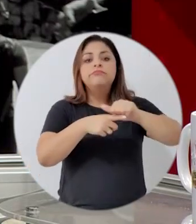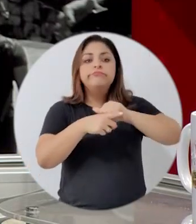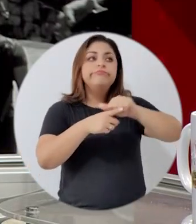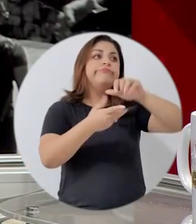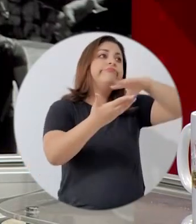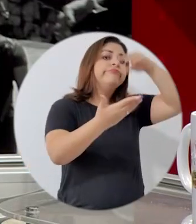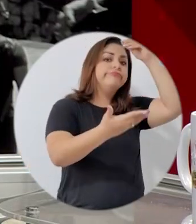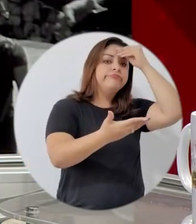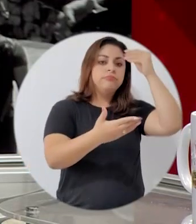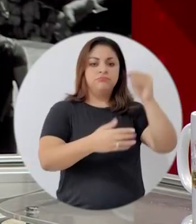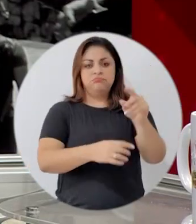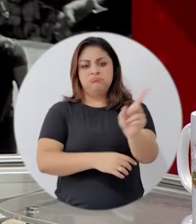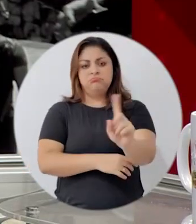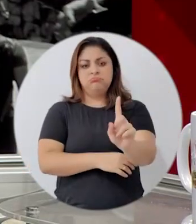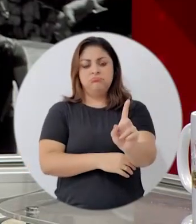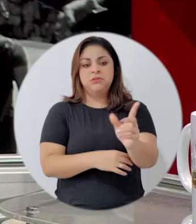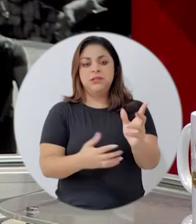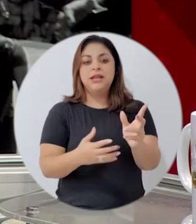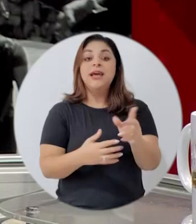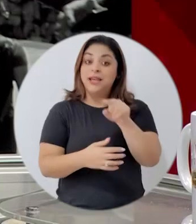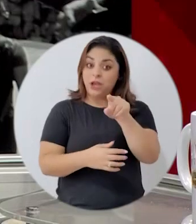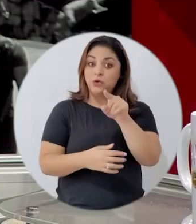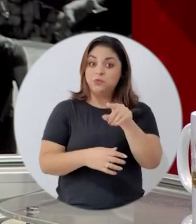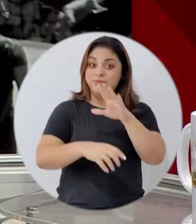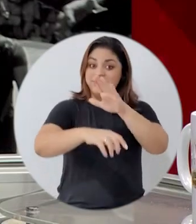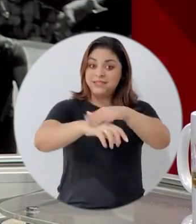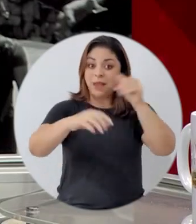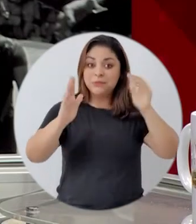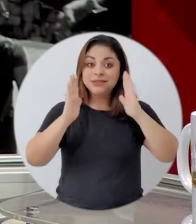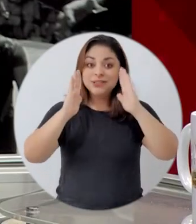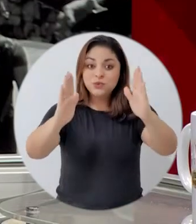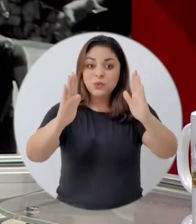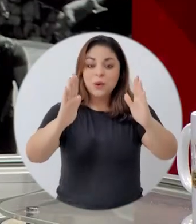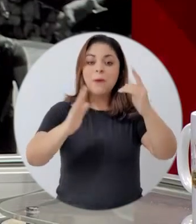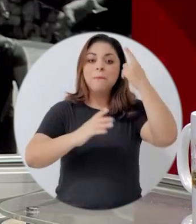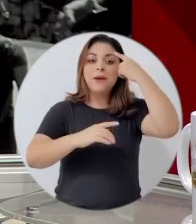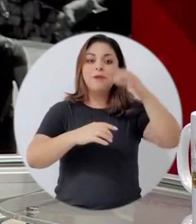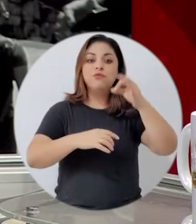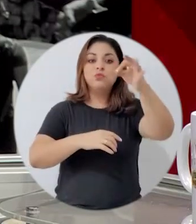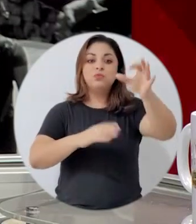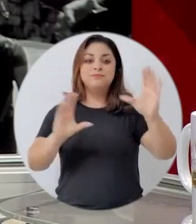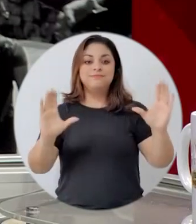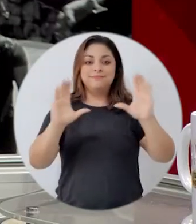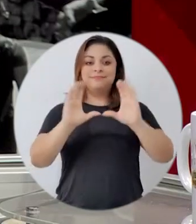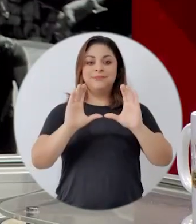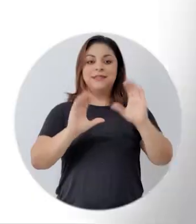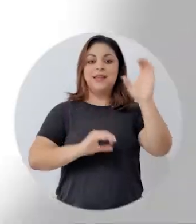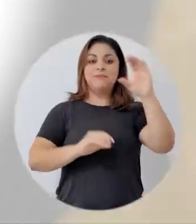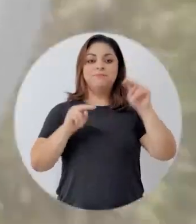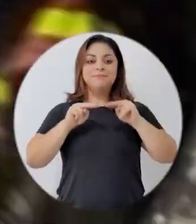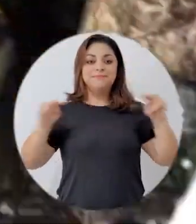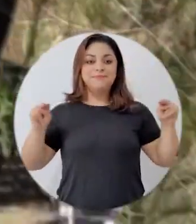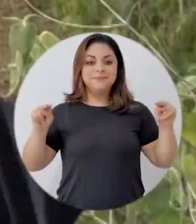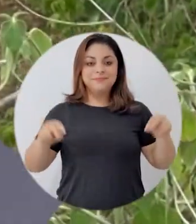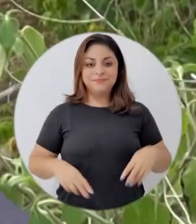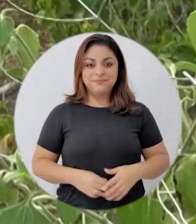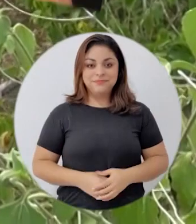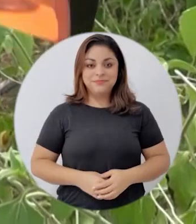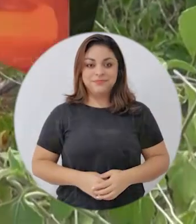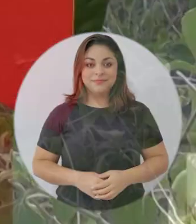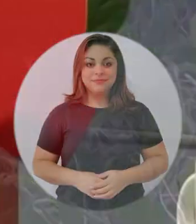la atención a las empresas y a las instituciones que quieren certificarse para ser carbono neutrales.